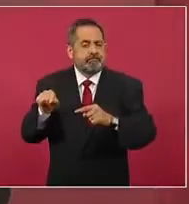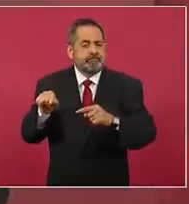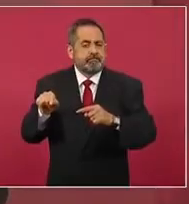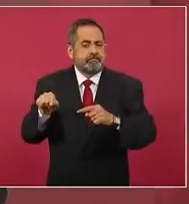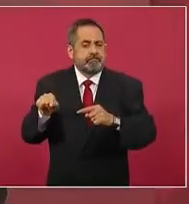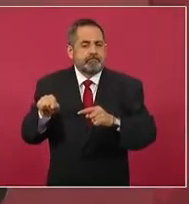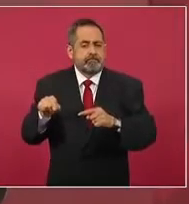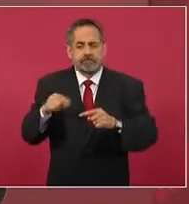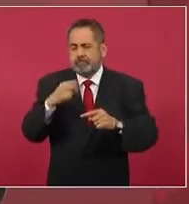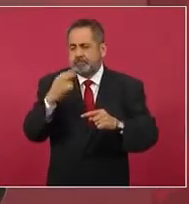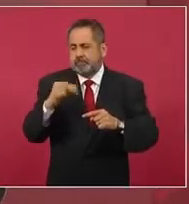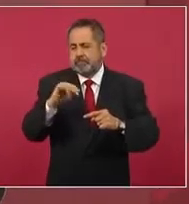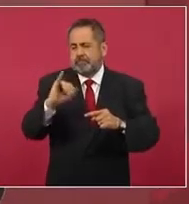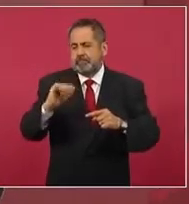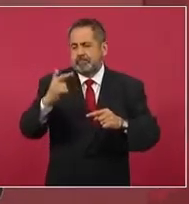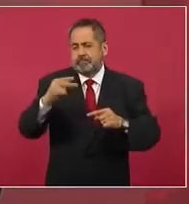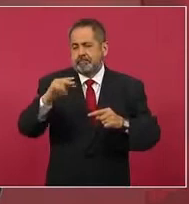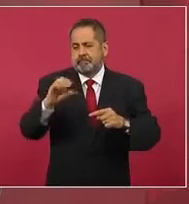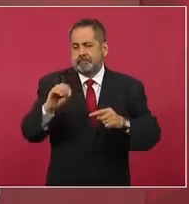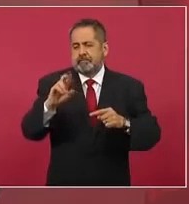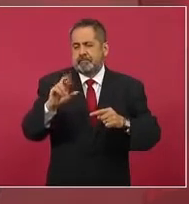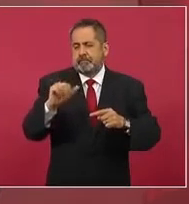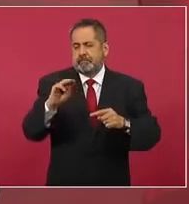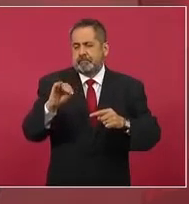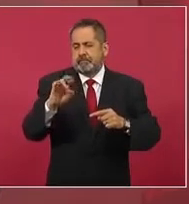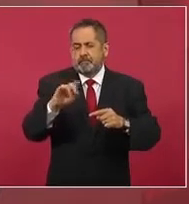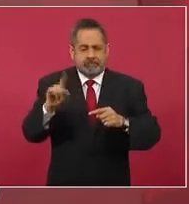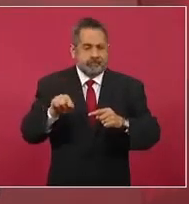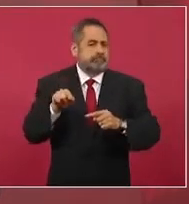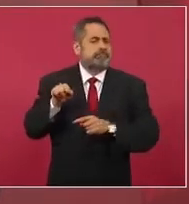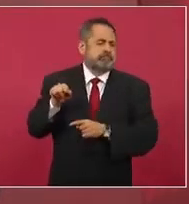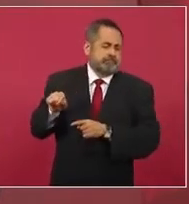Ignacio Ramírez, que era un